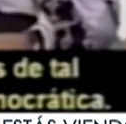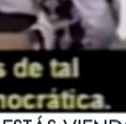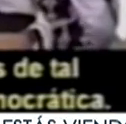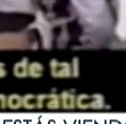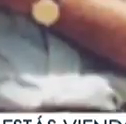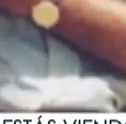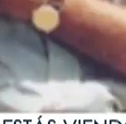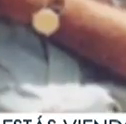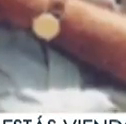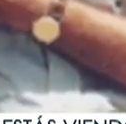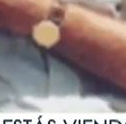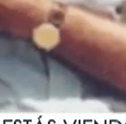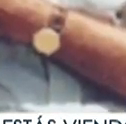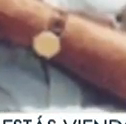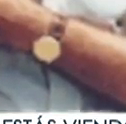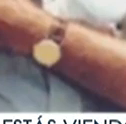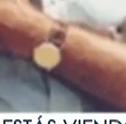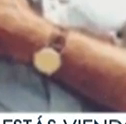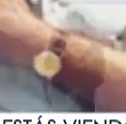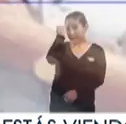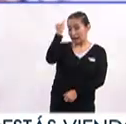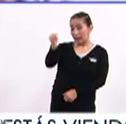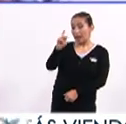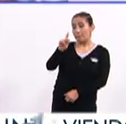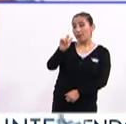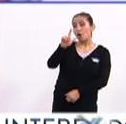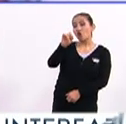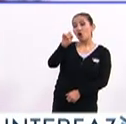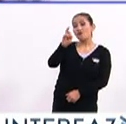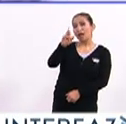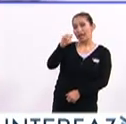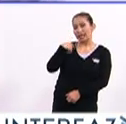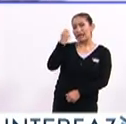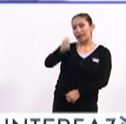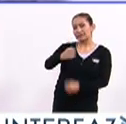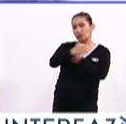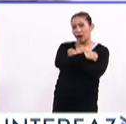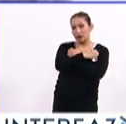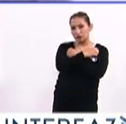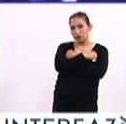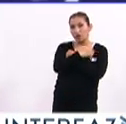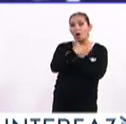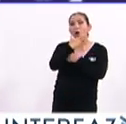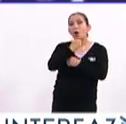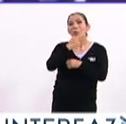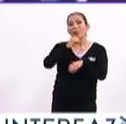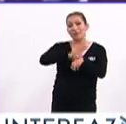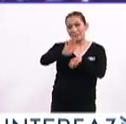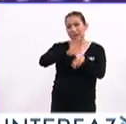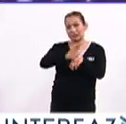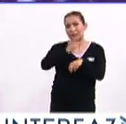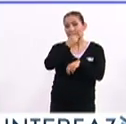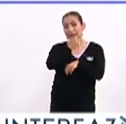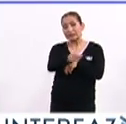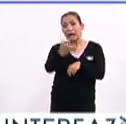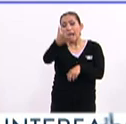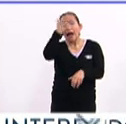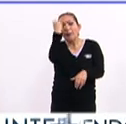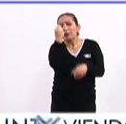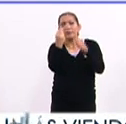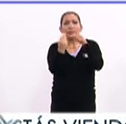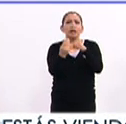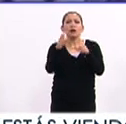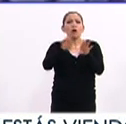práctica democrática. Así concebía Paulo Freire el proceso de educación. El pedagogo brasileño definía el